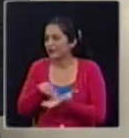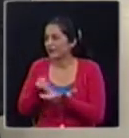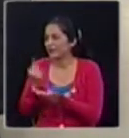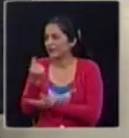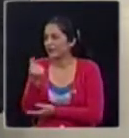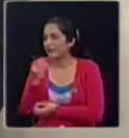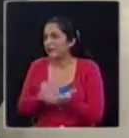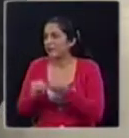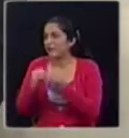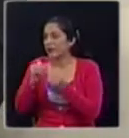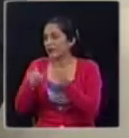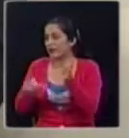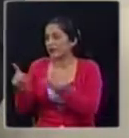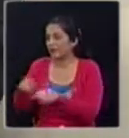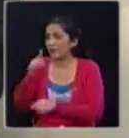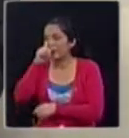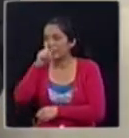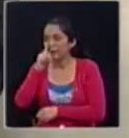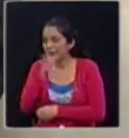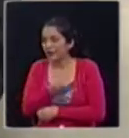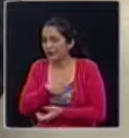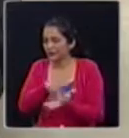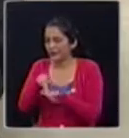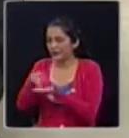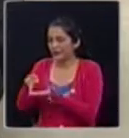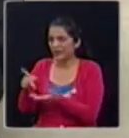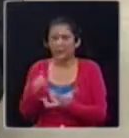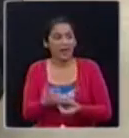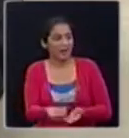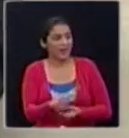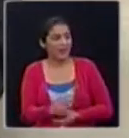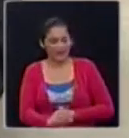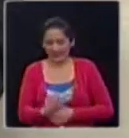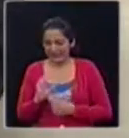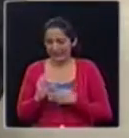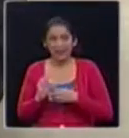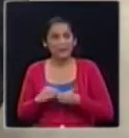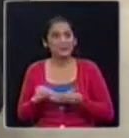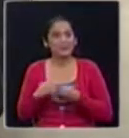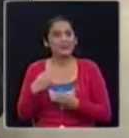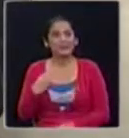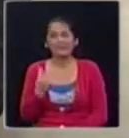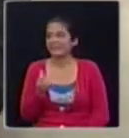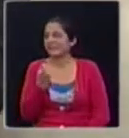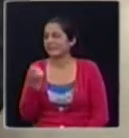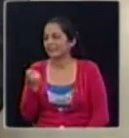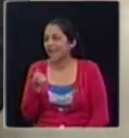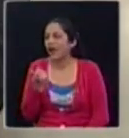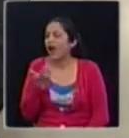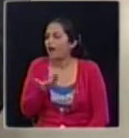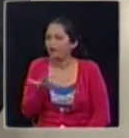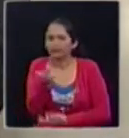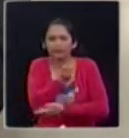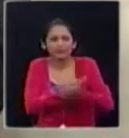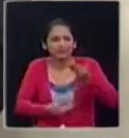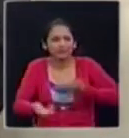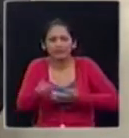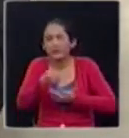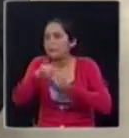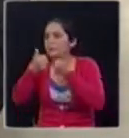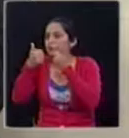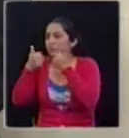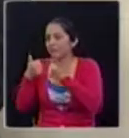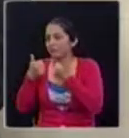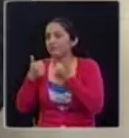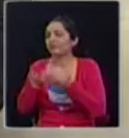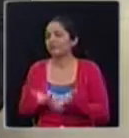trabajadores. Y obviamente esto es un alivio para el consumidor porque bajan los precios de los bienes de